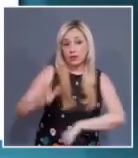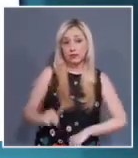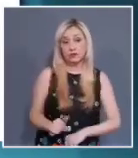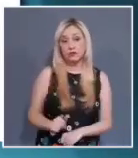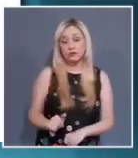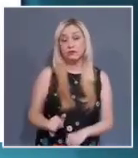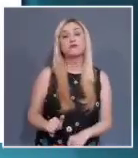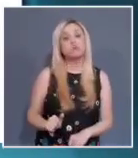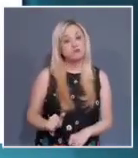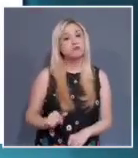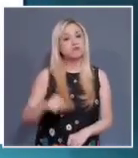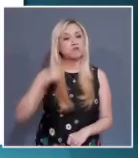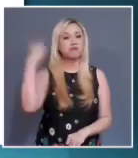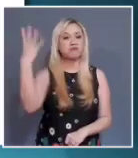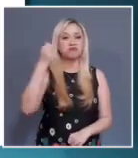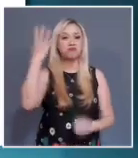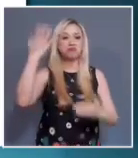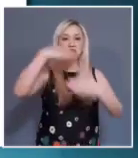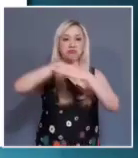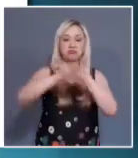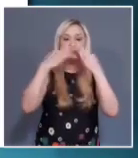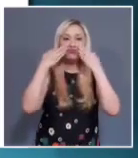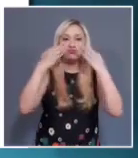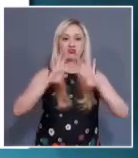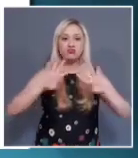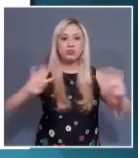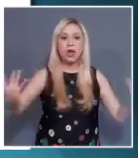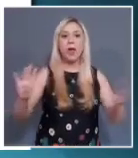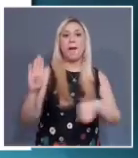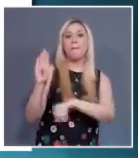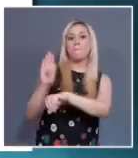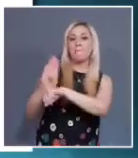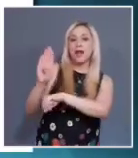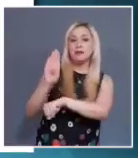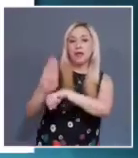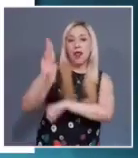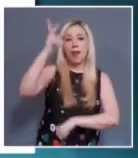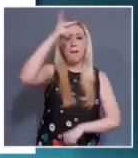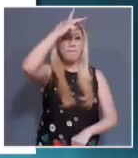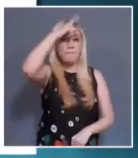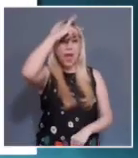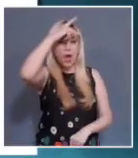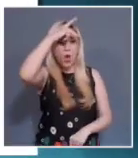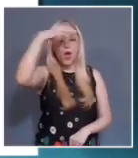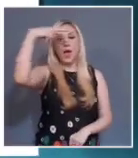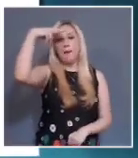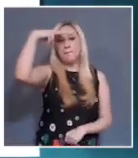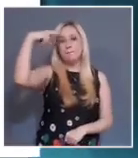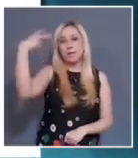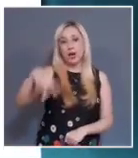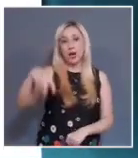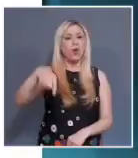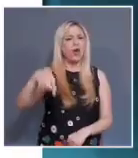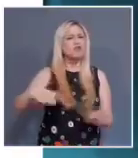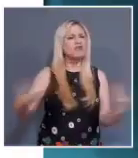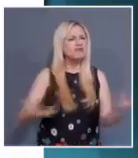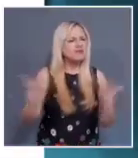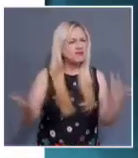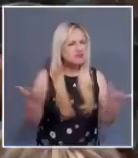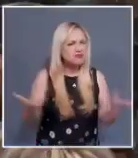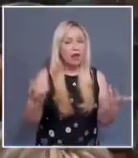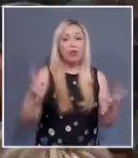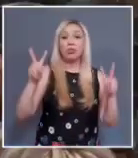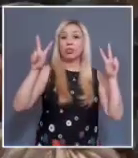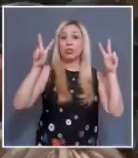públicas relacionadas con Brasil, Perú y México. En el caso de nuestro país, se abordará su responsabilidad internacional